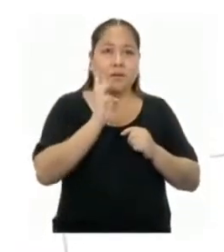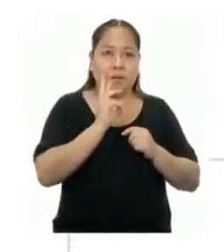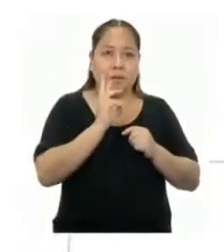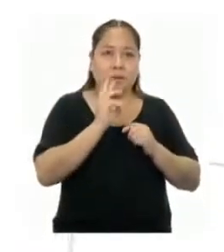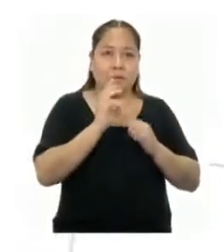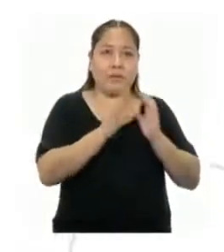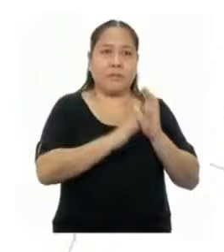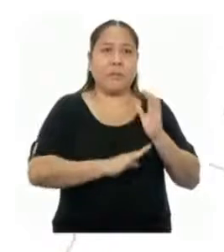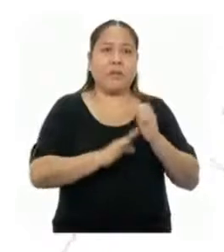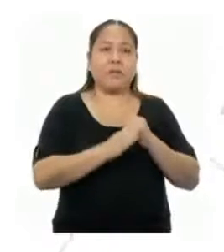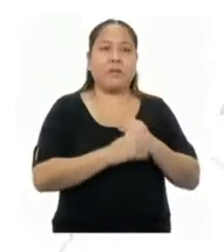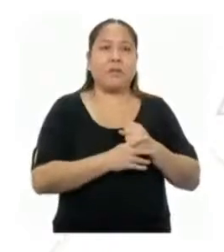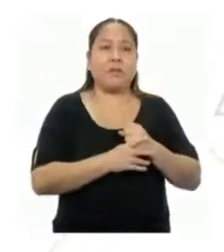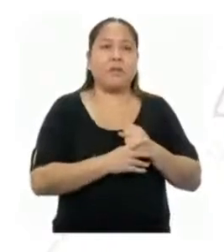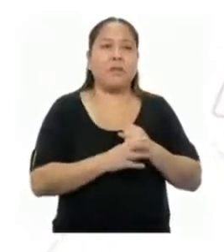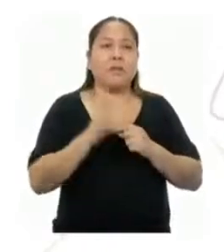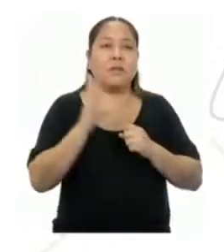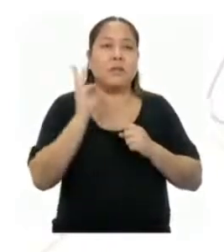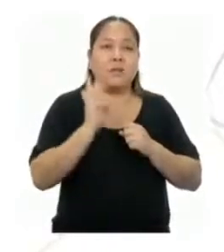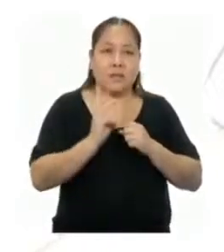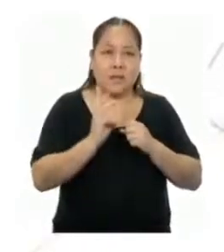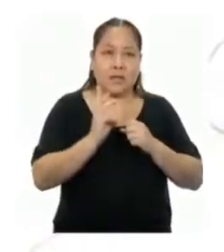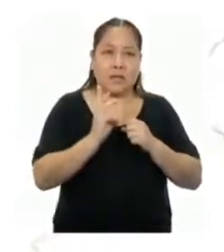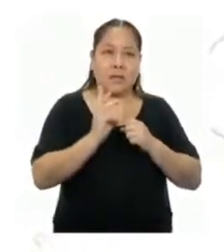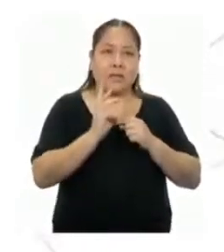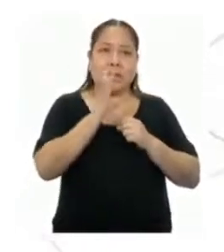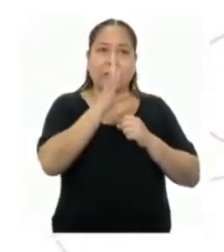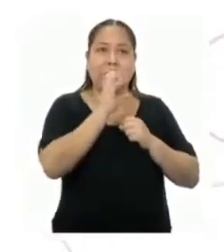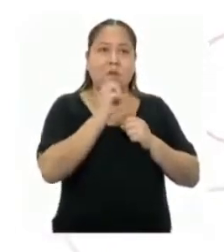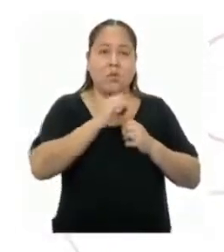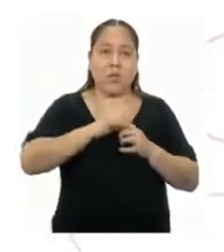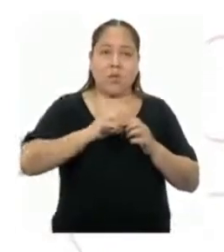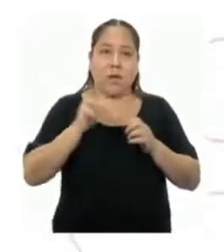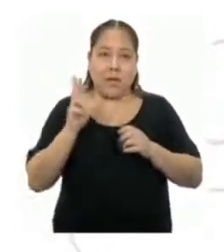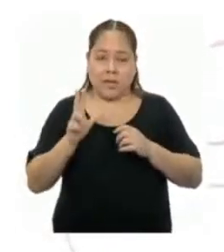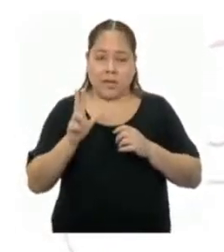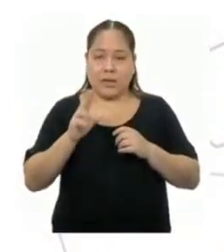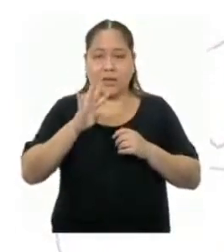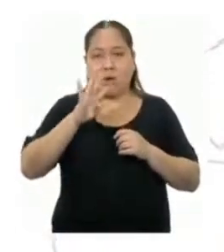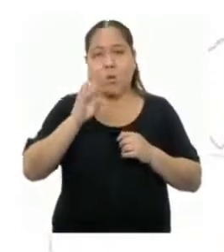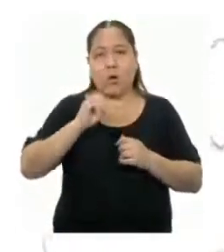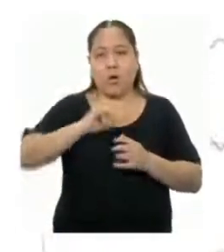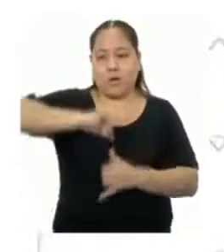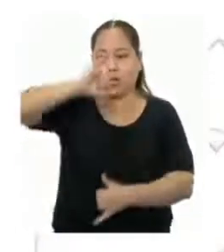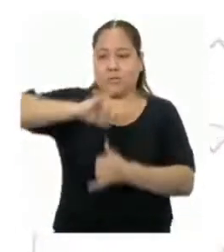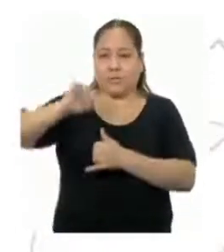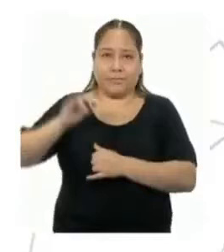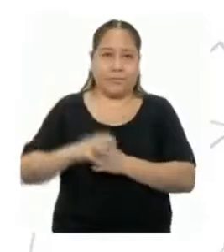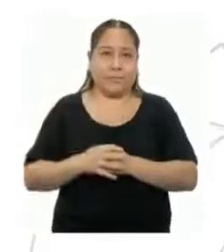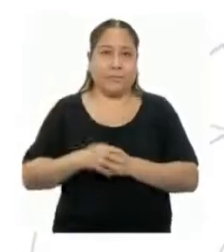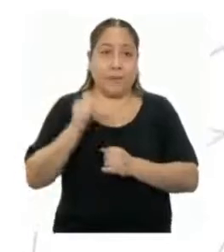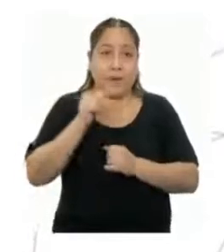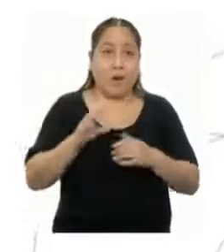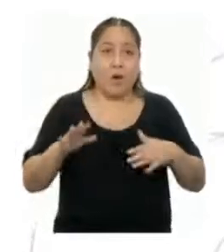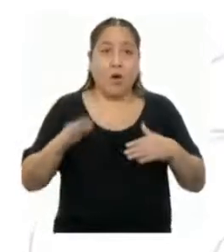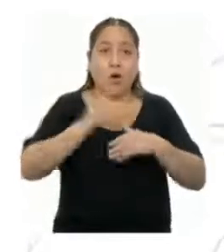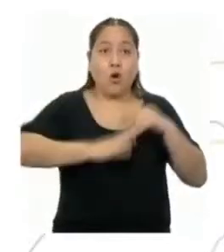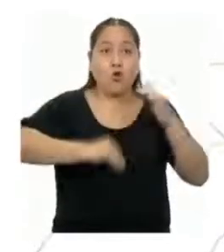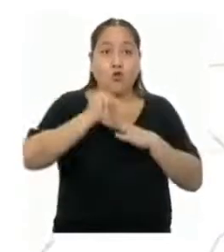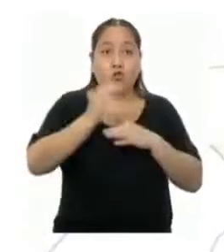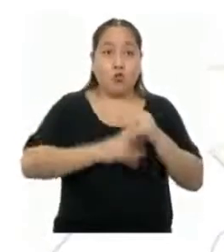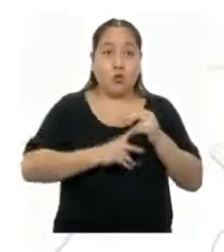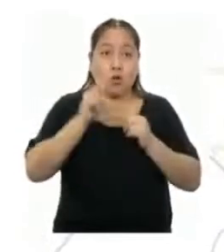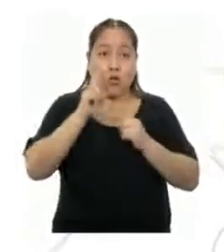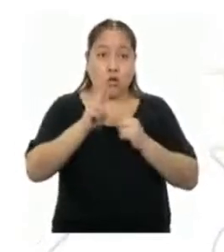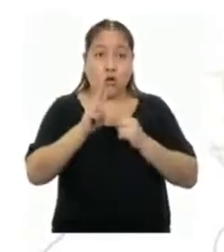aristas básicas, o sea, 6 listones de 50 centímetros y 3 listones de 40 centímetros. Para construir 2